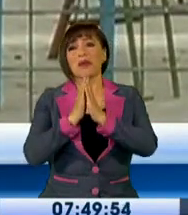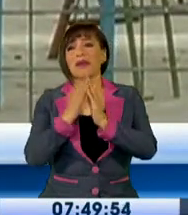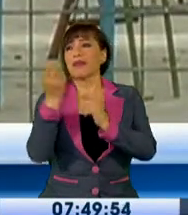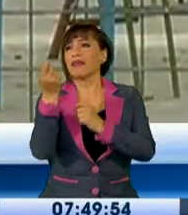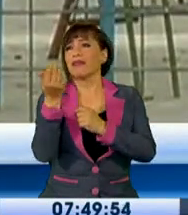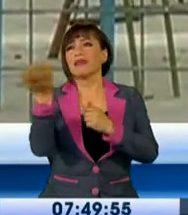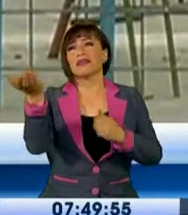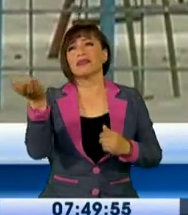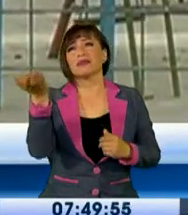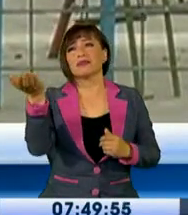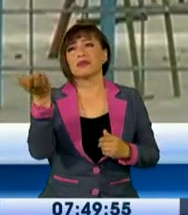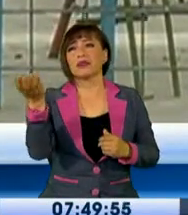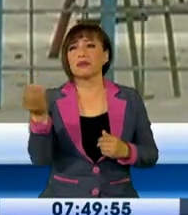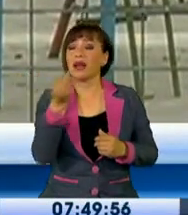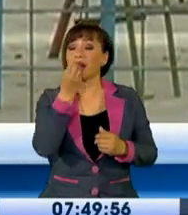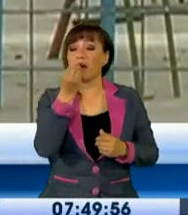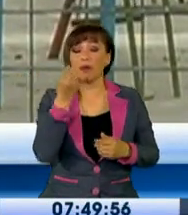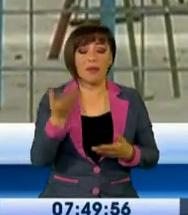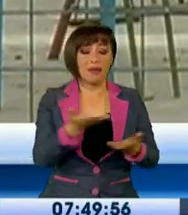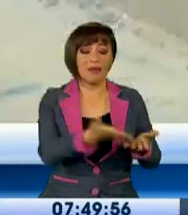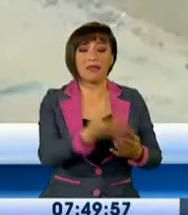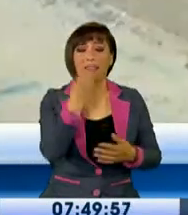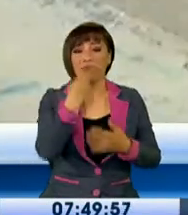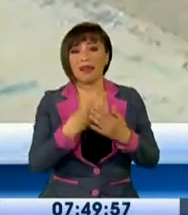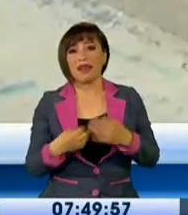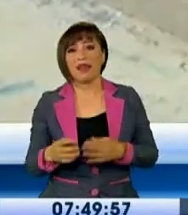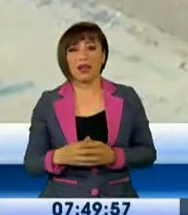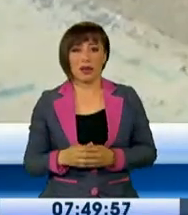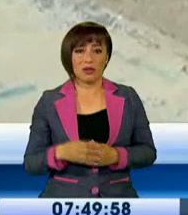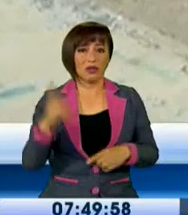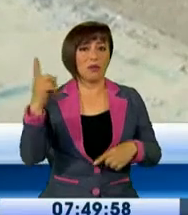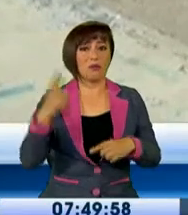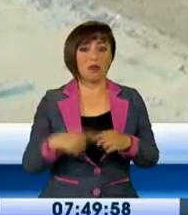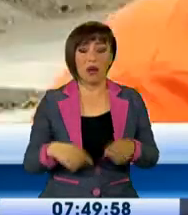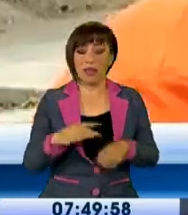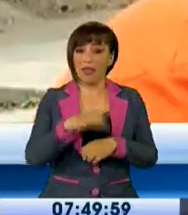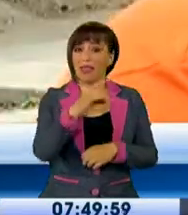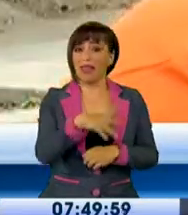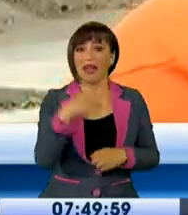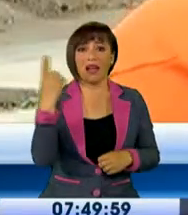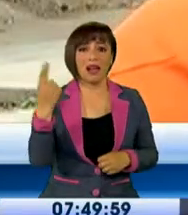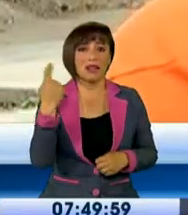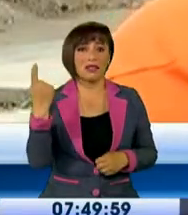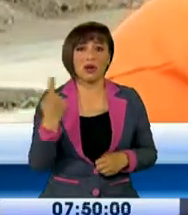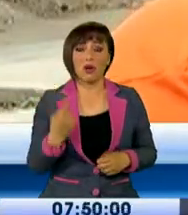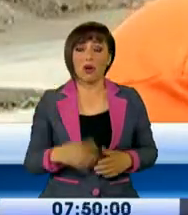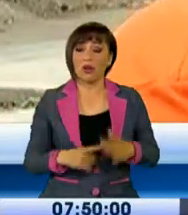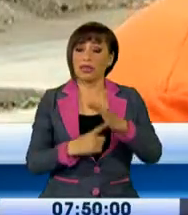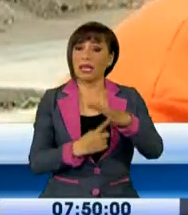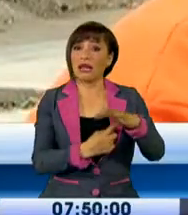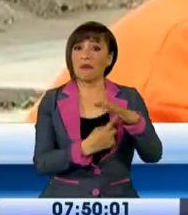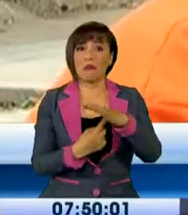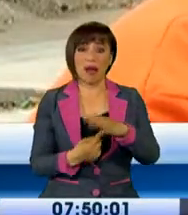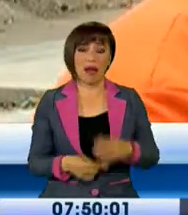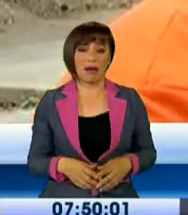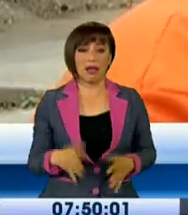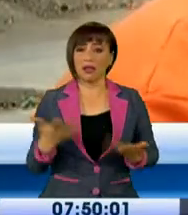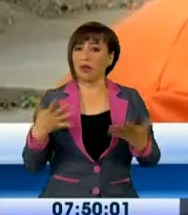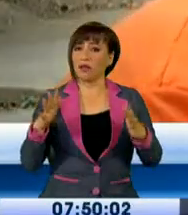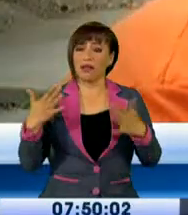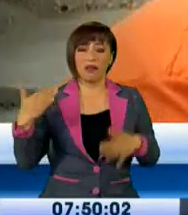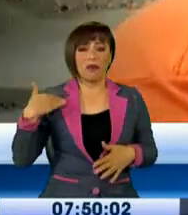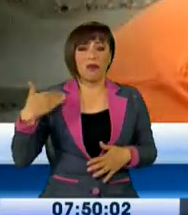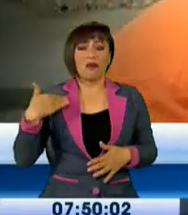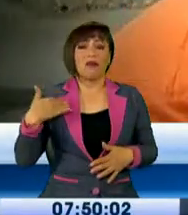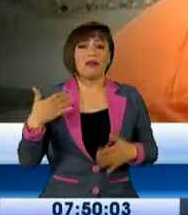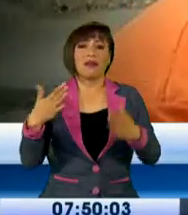hijos. Pero ¿cómo me voy a ir y a dejar a mis hijos aquí en el parque? Él sabe que yo familia no tengo, yo no tengo casa propia, yo no